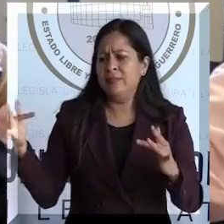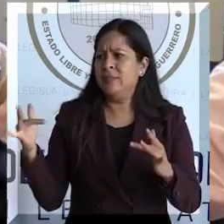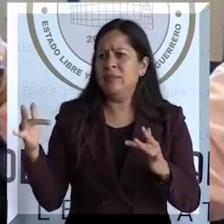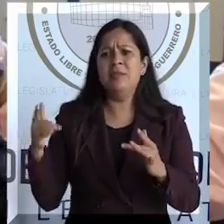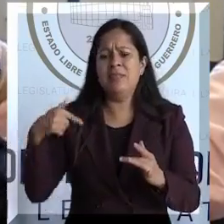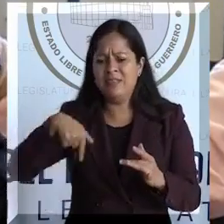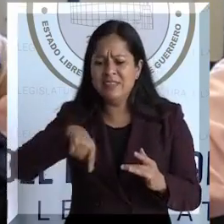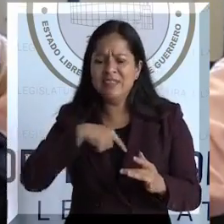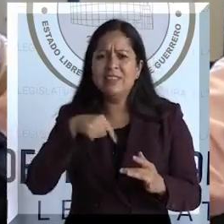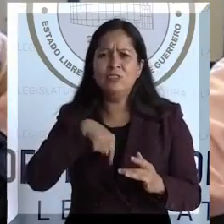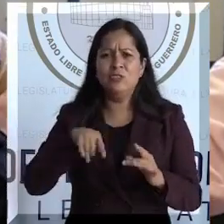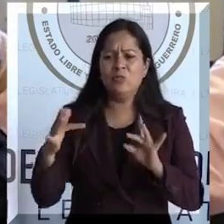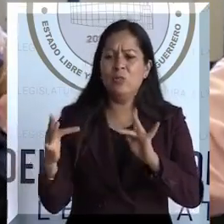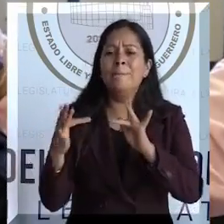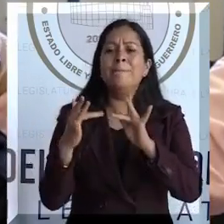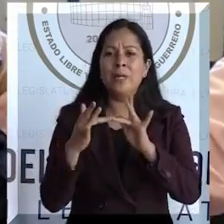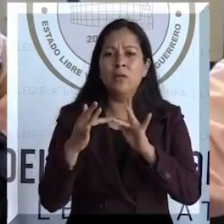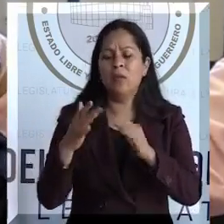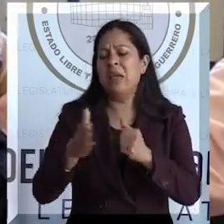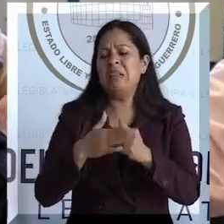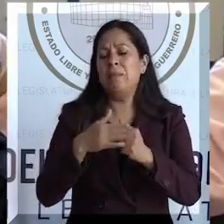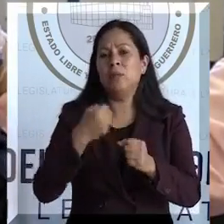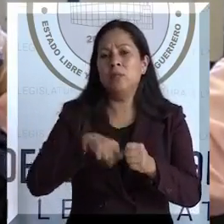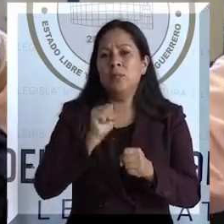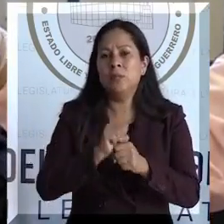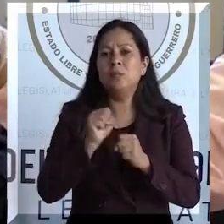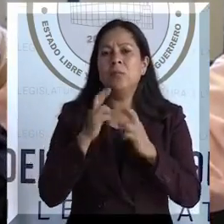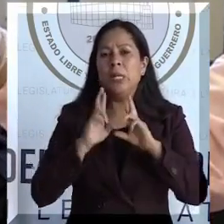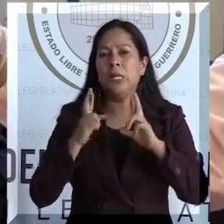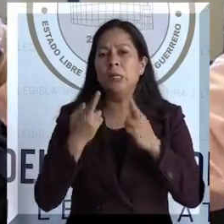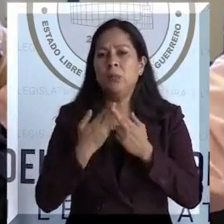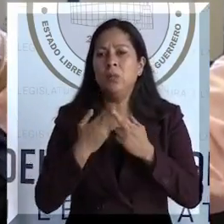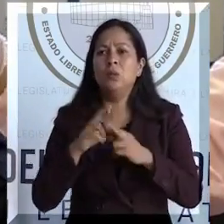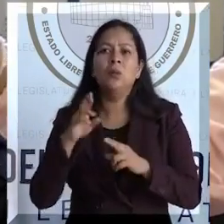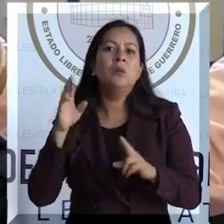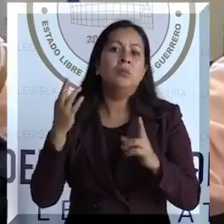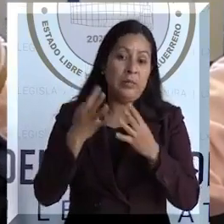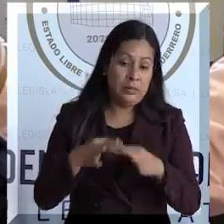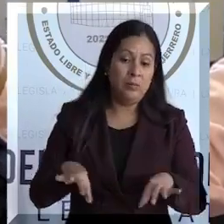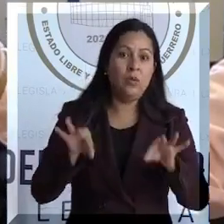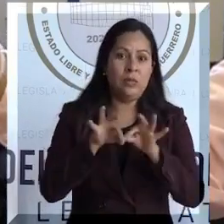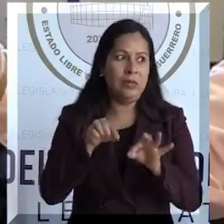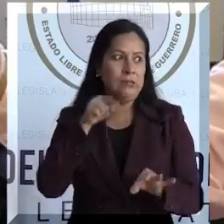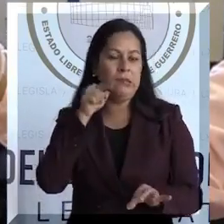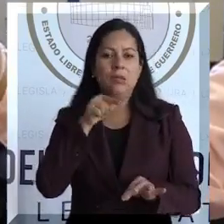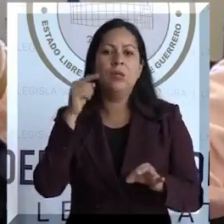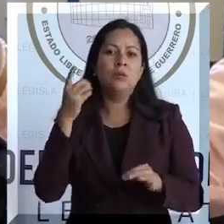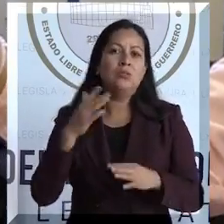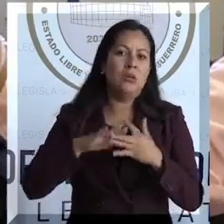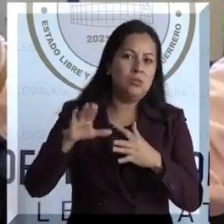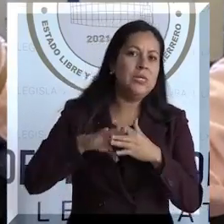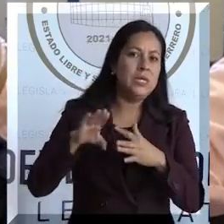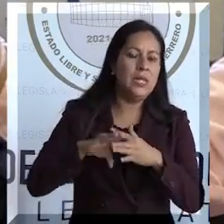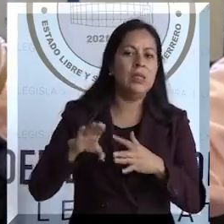vínculo. Hemos tenido reuniones, yo creo que la próxima semana vamos a tener una reunión con un grupo importante de ellos,